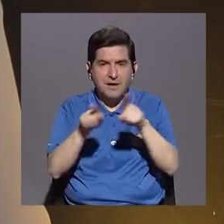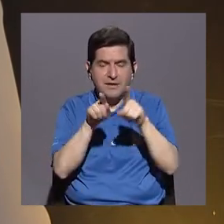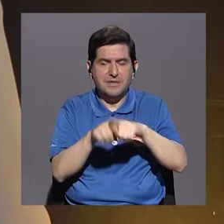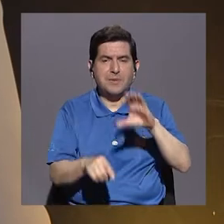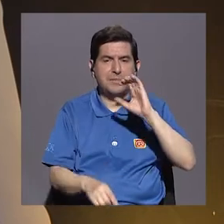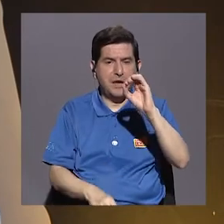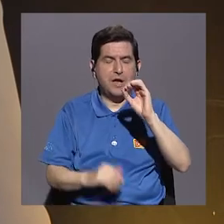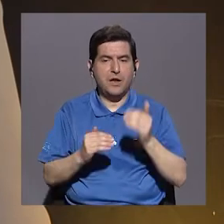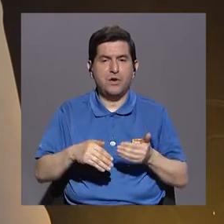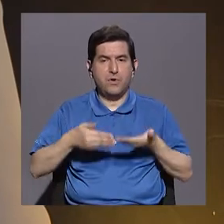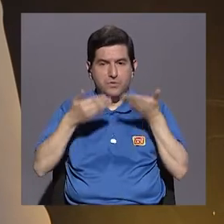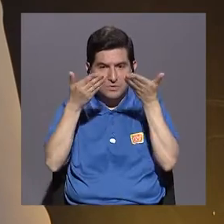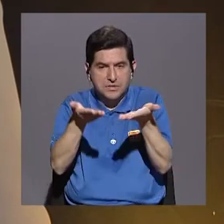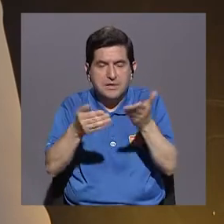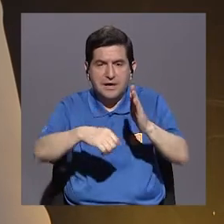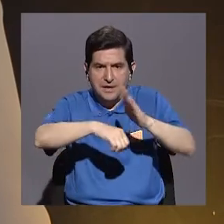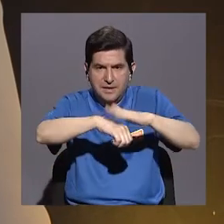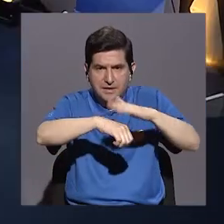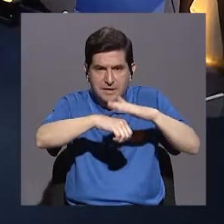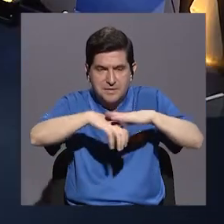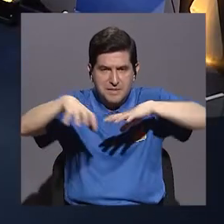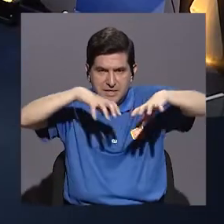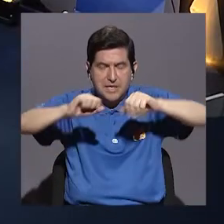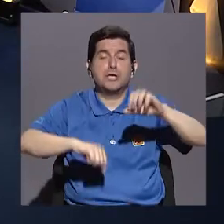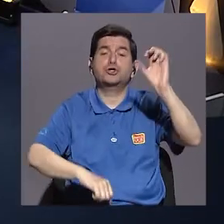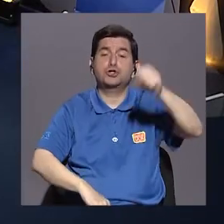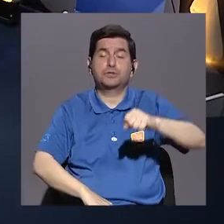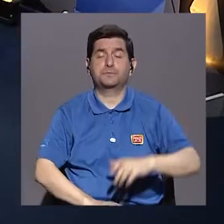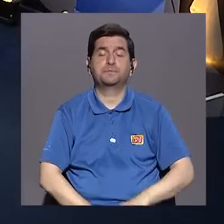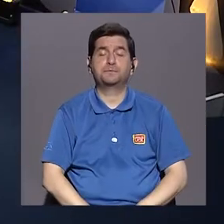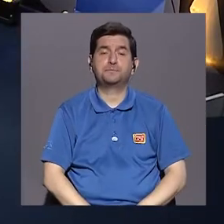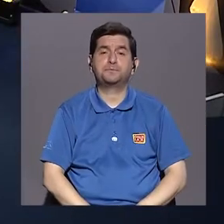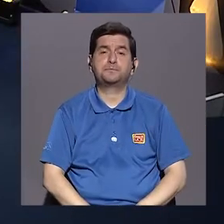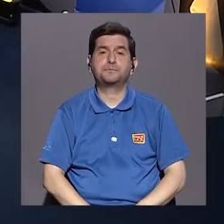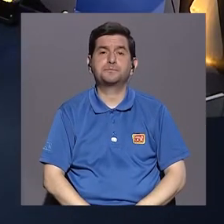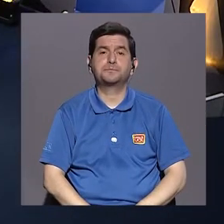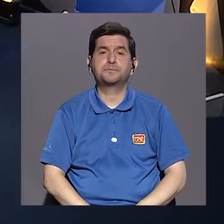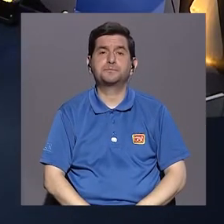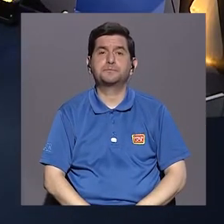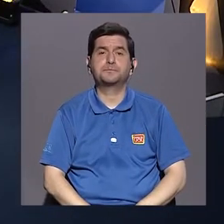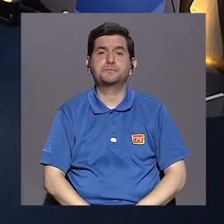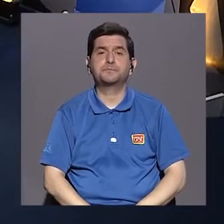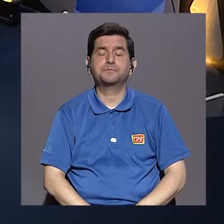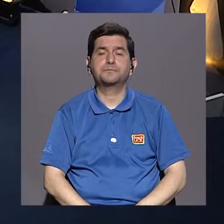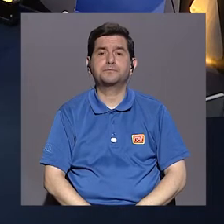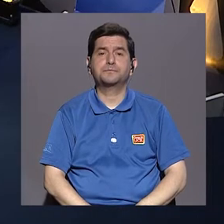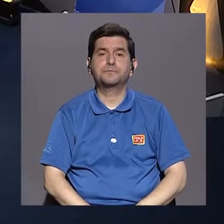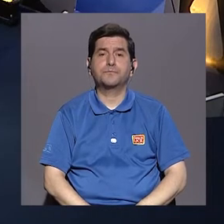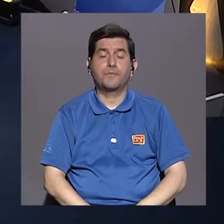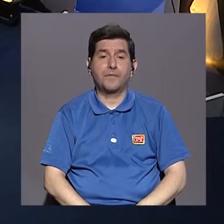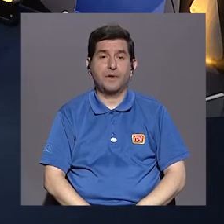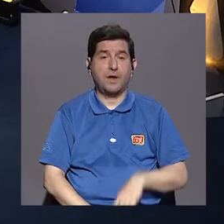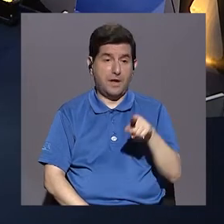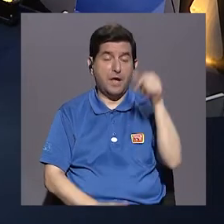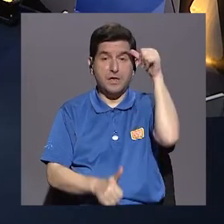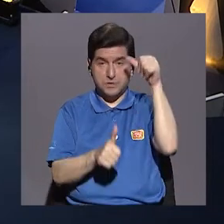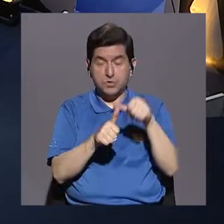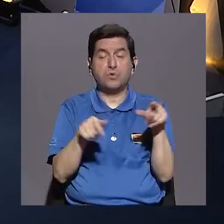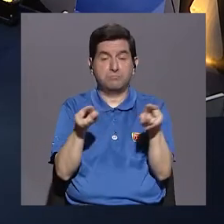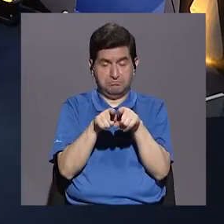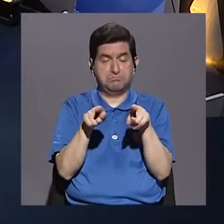para hacer este la región sí y eso hay que tenerlo en cuenta también